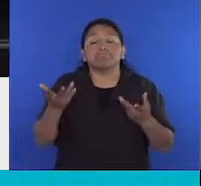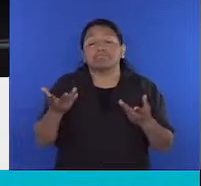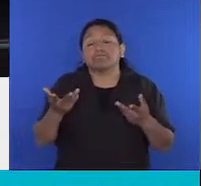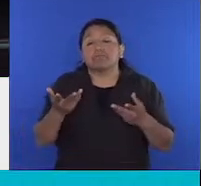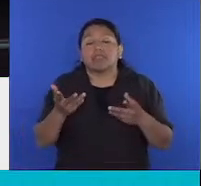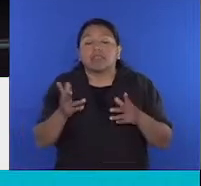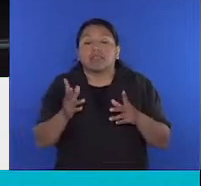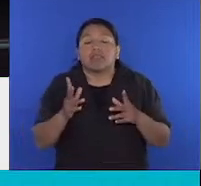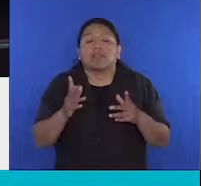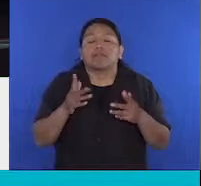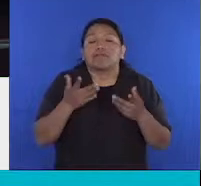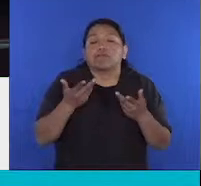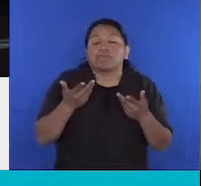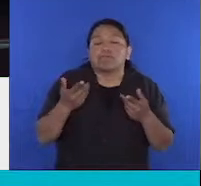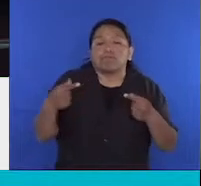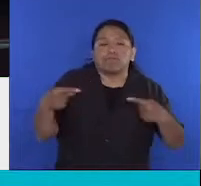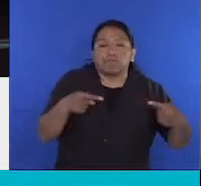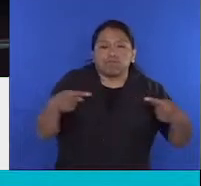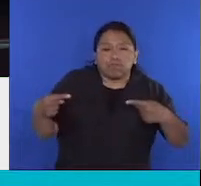encuentran una justificación en